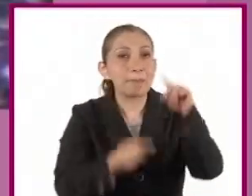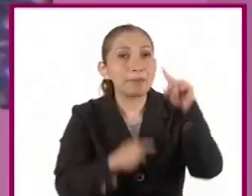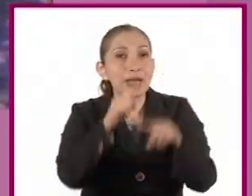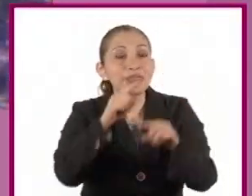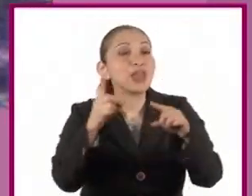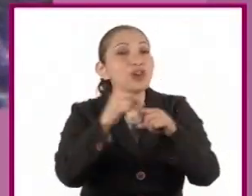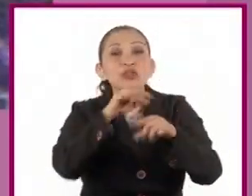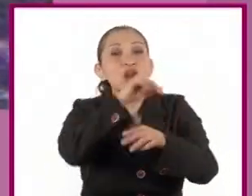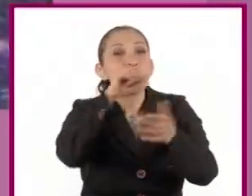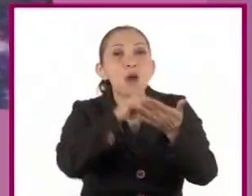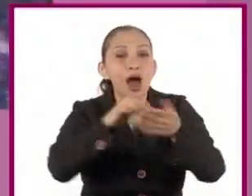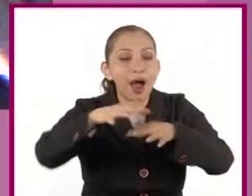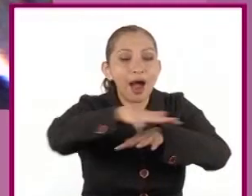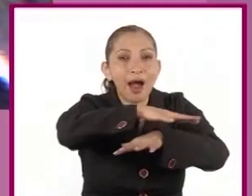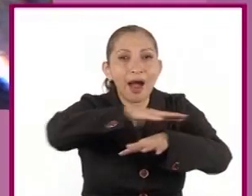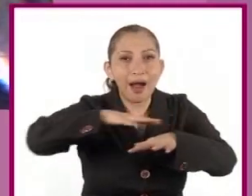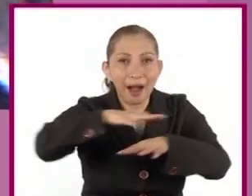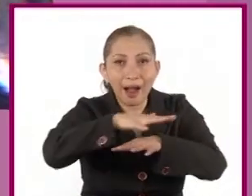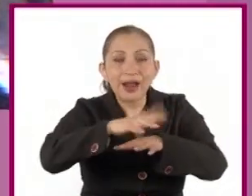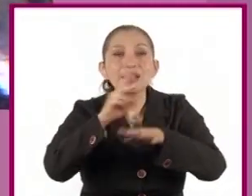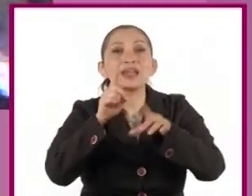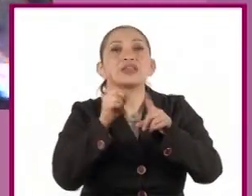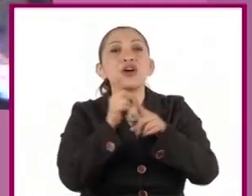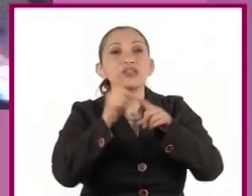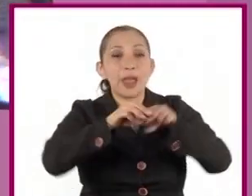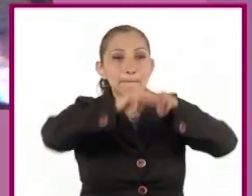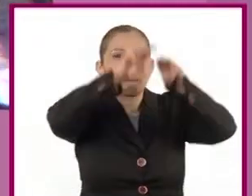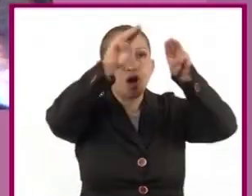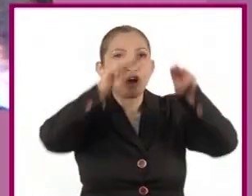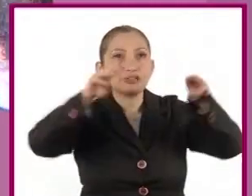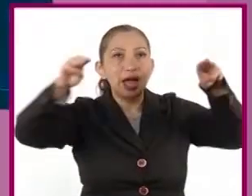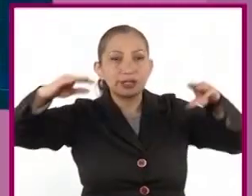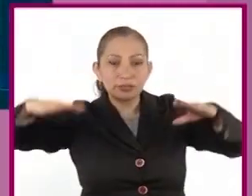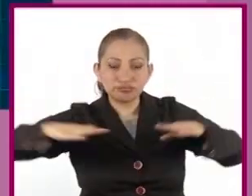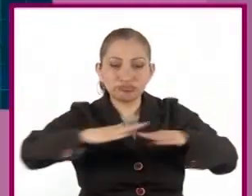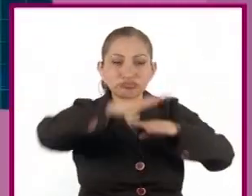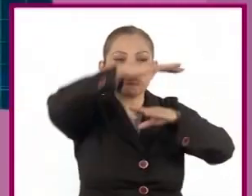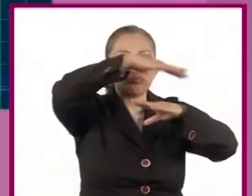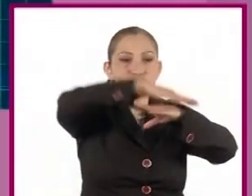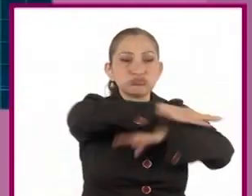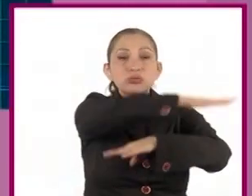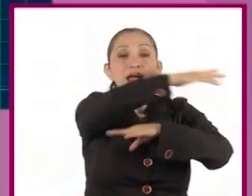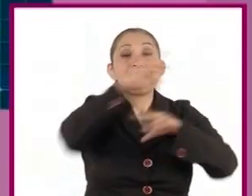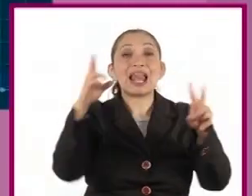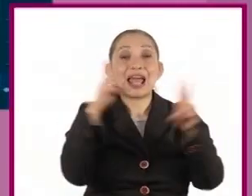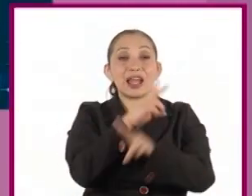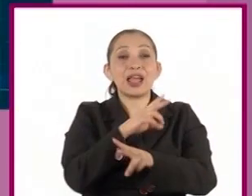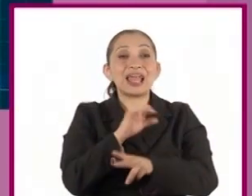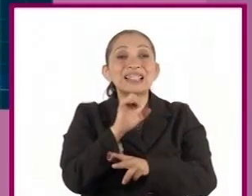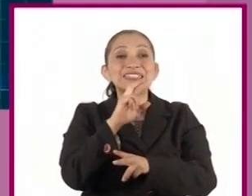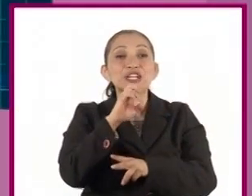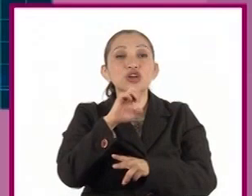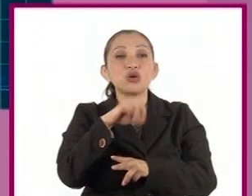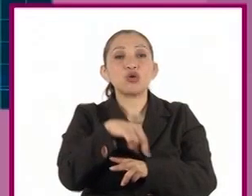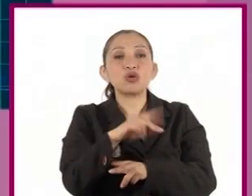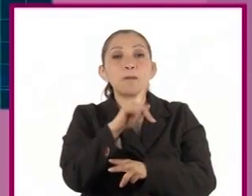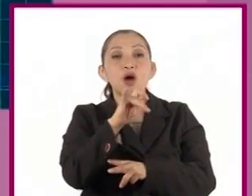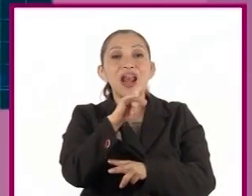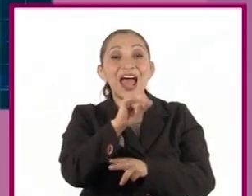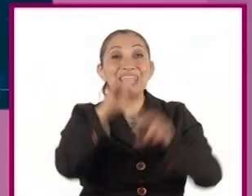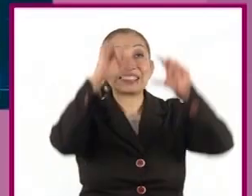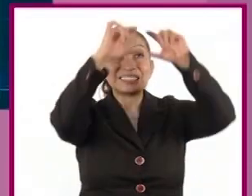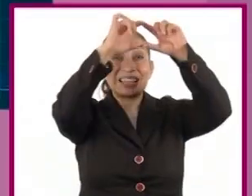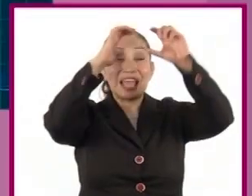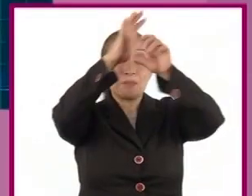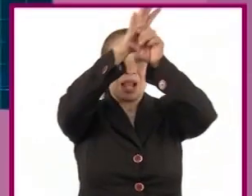de superficie por donde pasan y la orientación de las montañas en las que inciden. Los vientos circumpolares corren de las zonas de alta